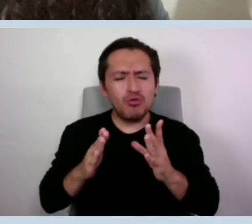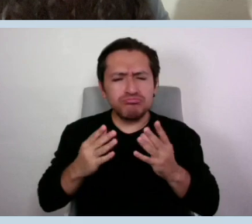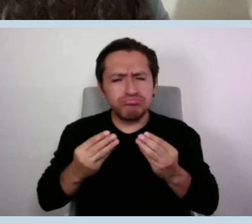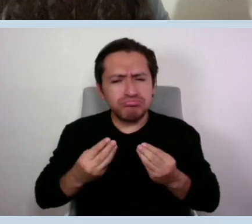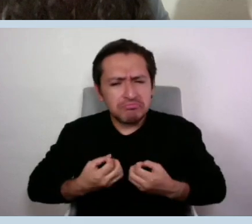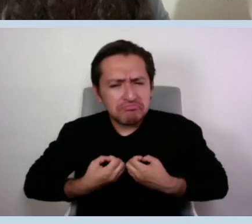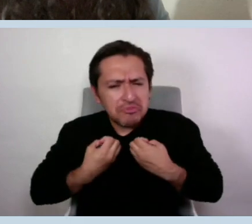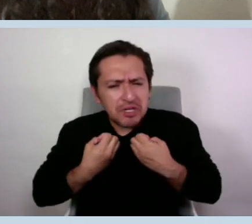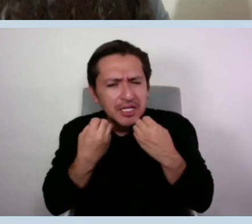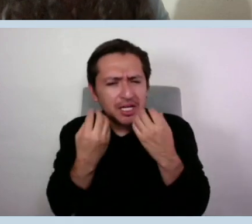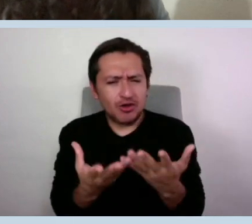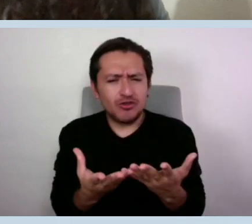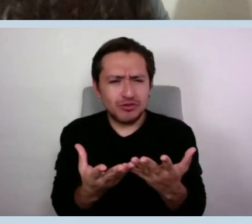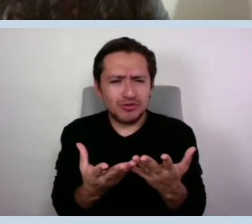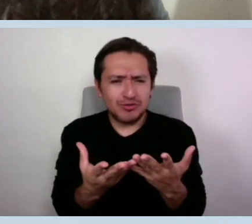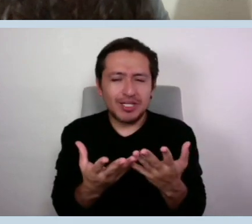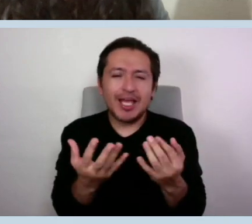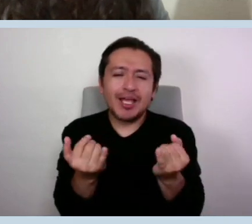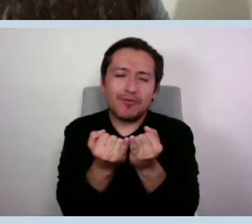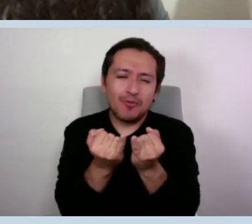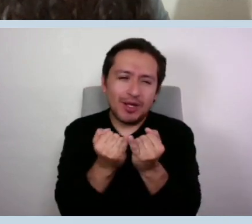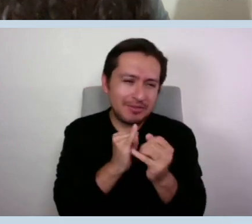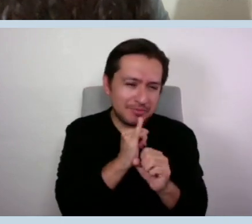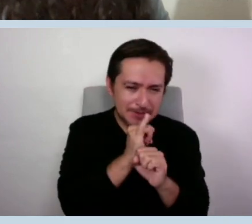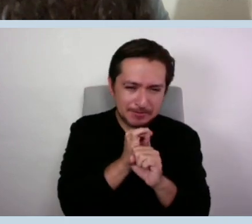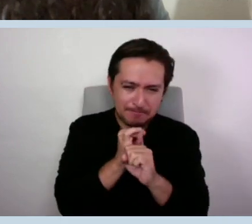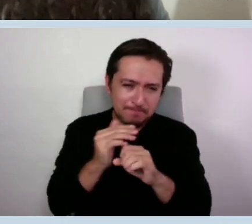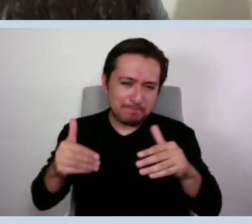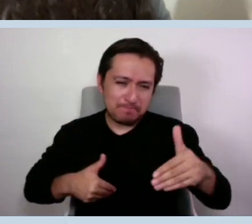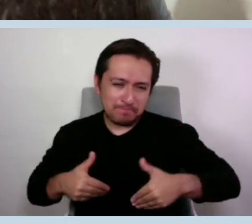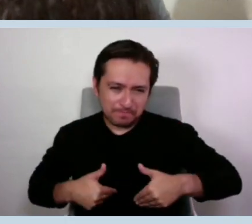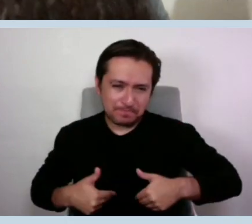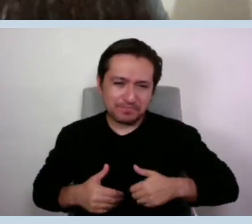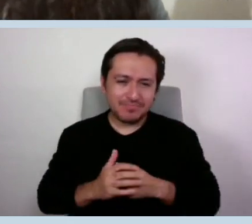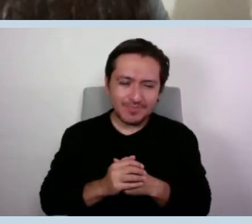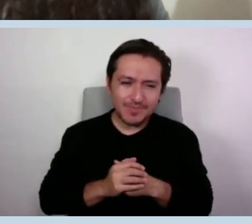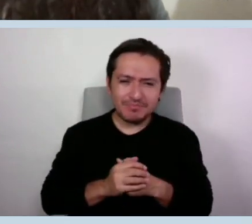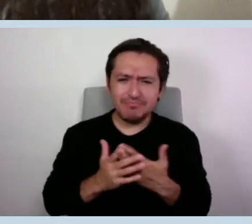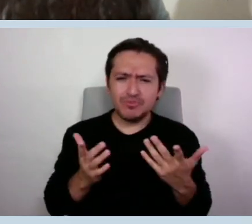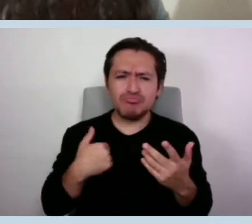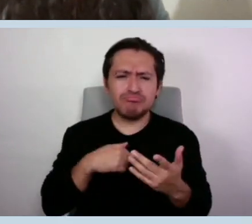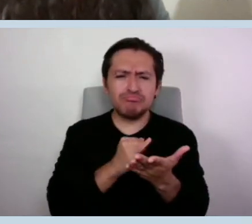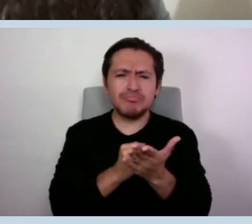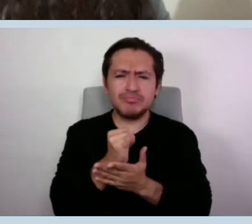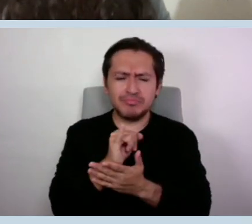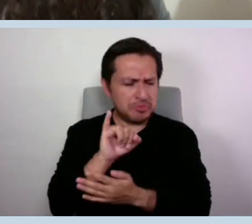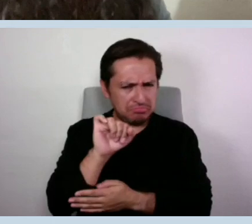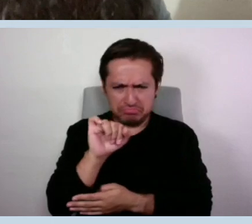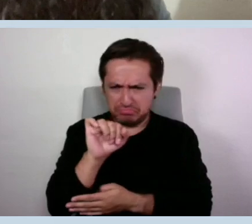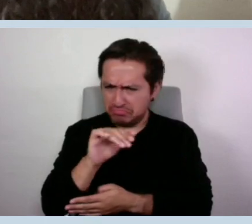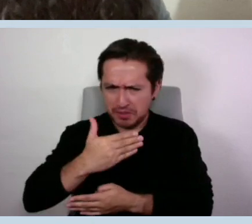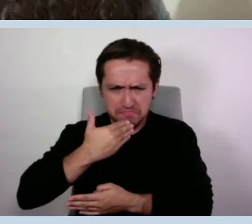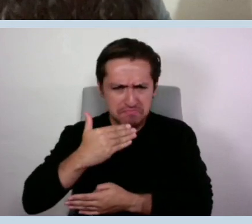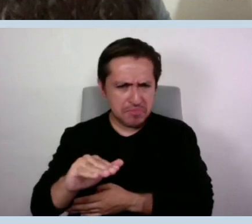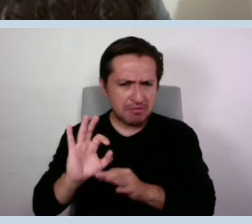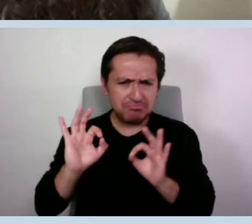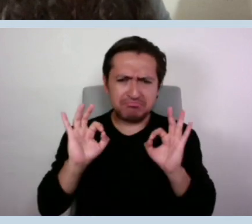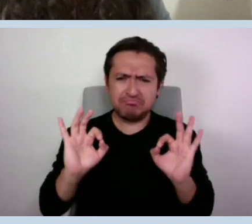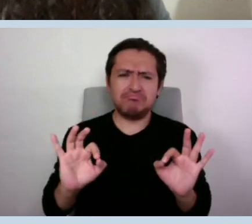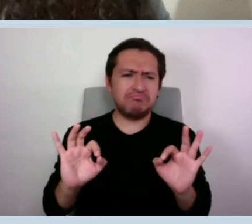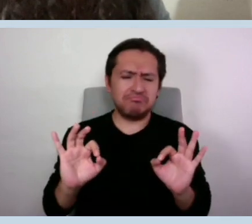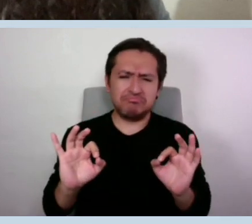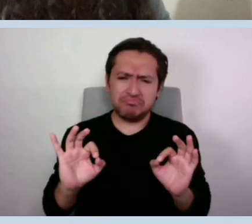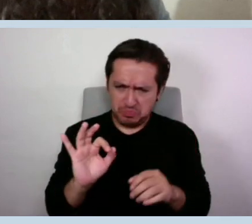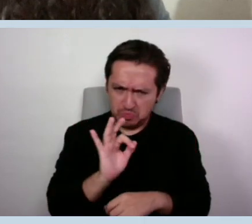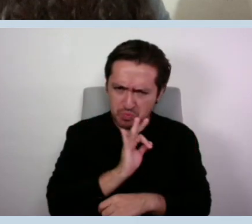y también somos teatrólogo Entonces decidimos que podíamos no O sea dijimos cámara sí chido vamos y